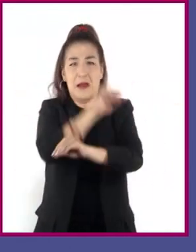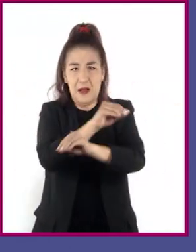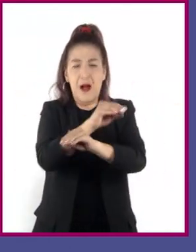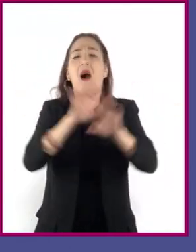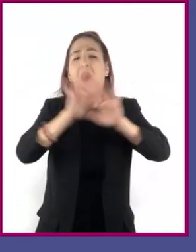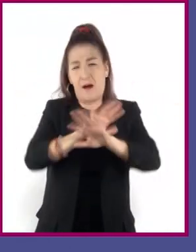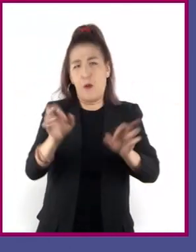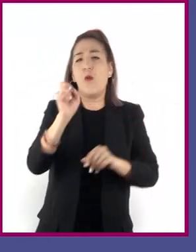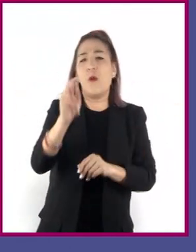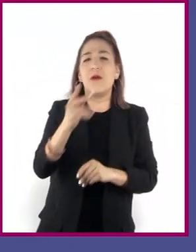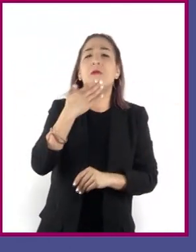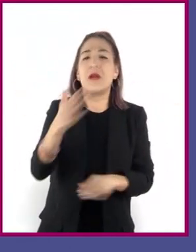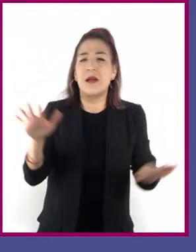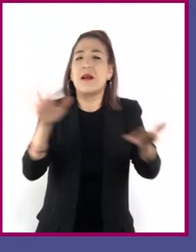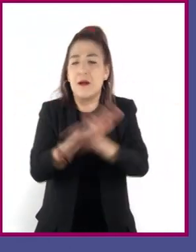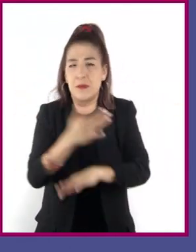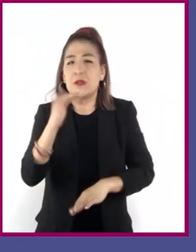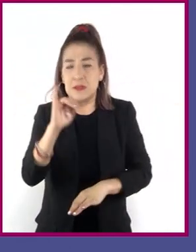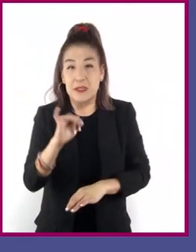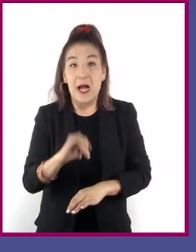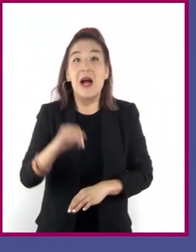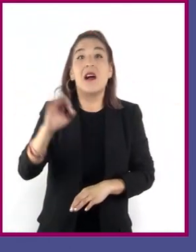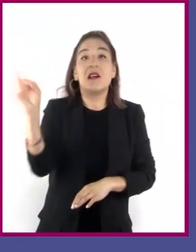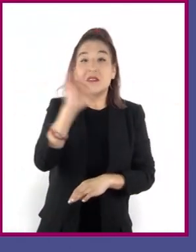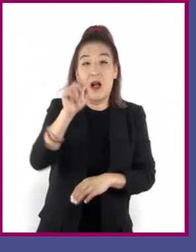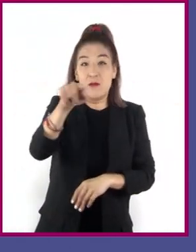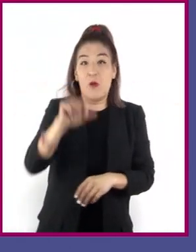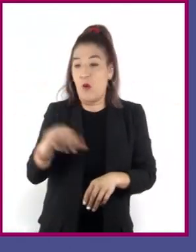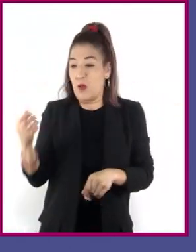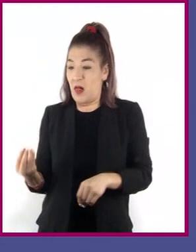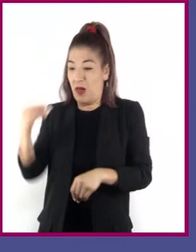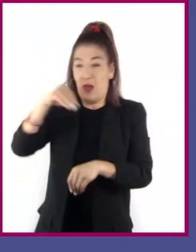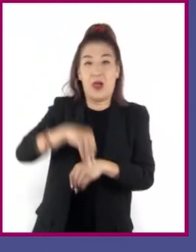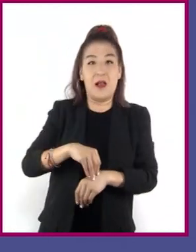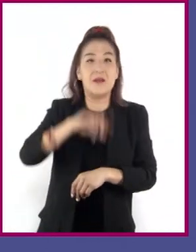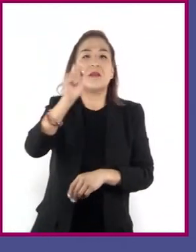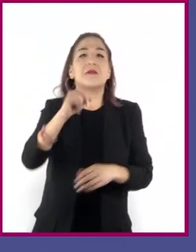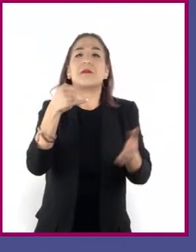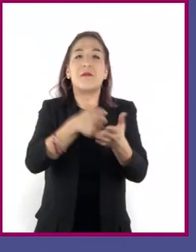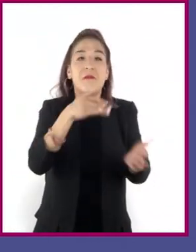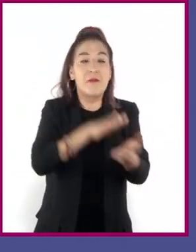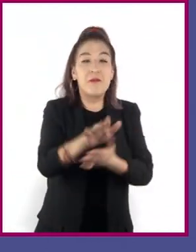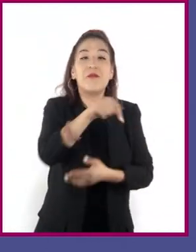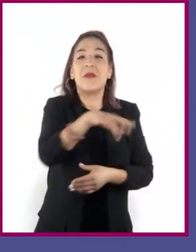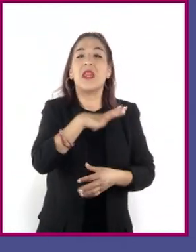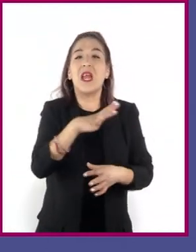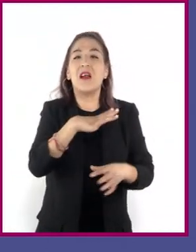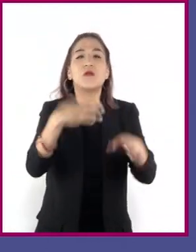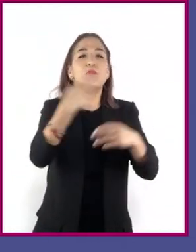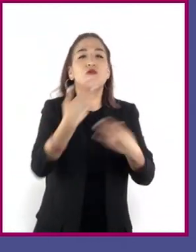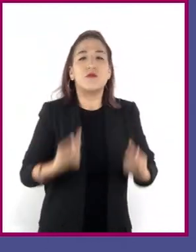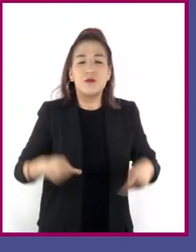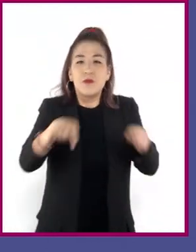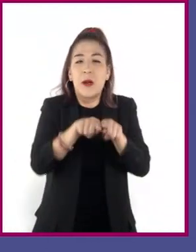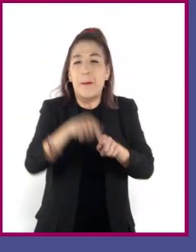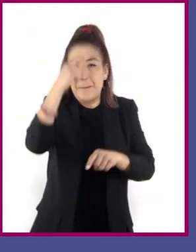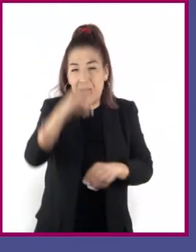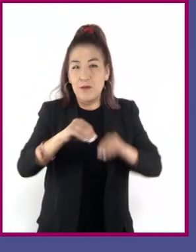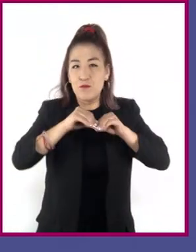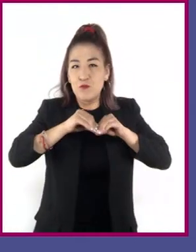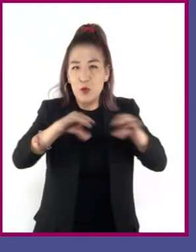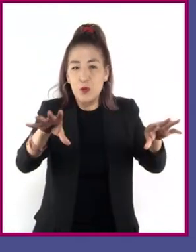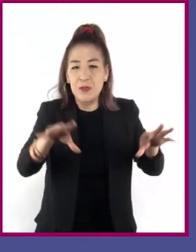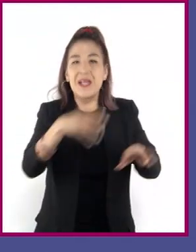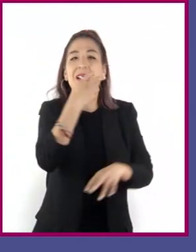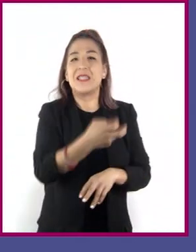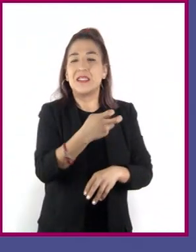y para eso se aproveche también porque luego en los medios impresos tienen un espacio determinado para la comunicación de